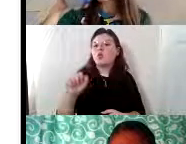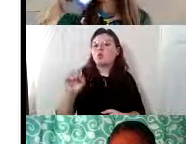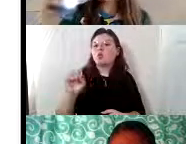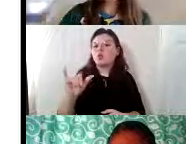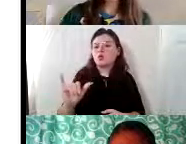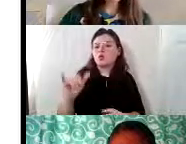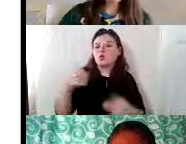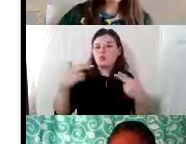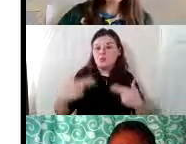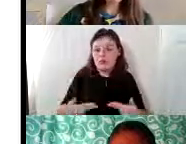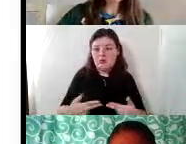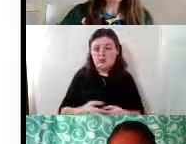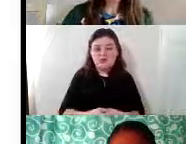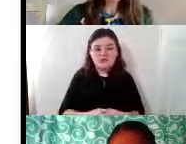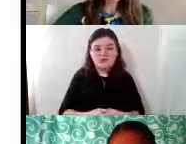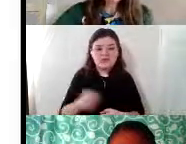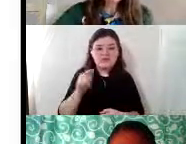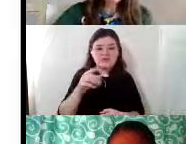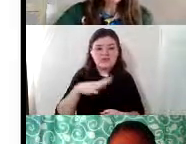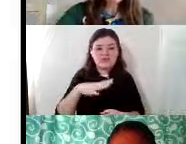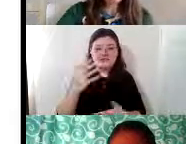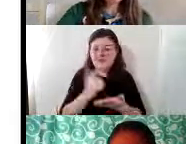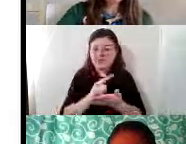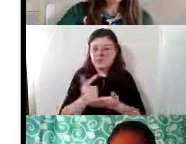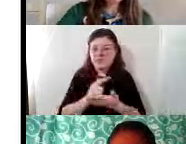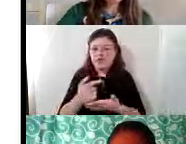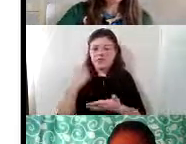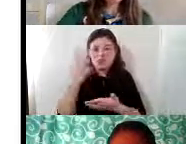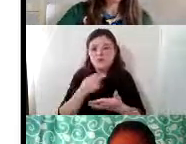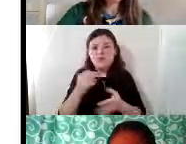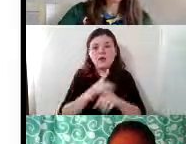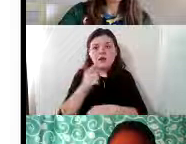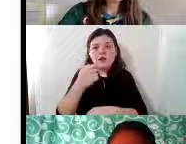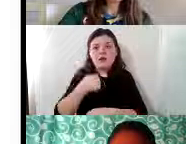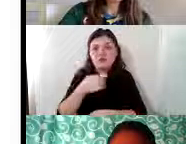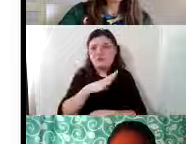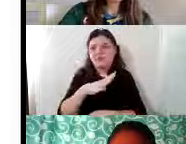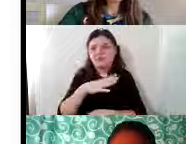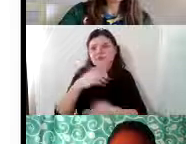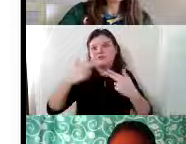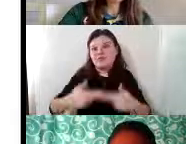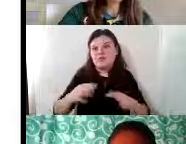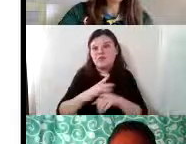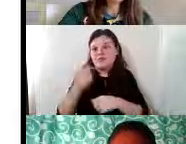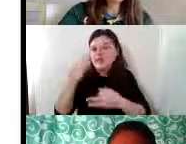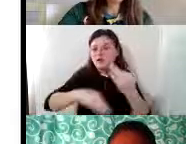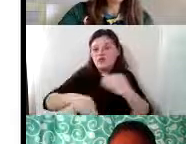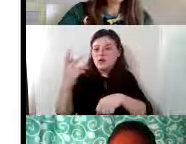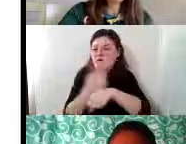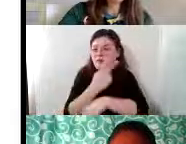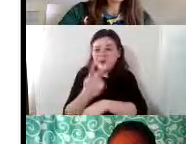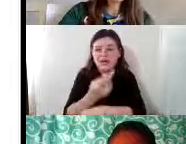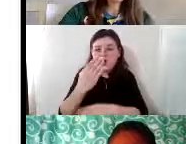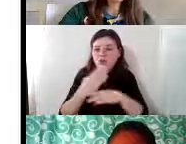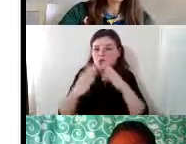porque te va diciendo, pues, que eres humano y te pasan cosas como a muchos humanos, pero sigues siendo